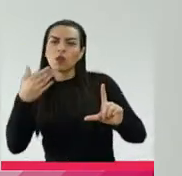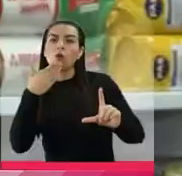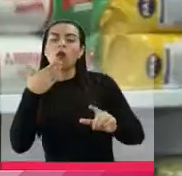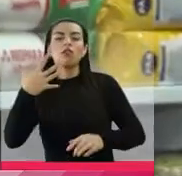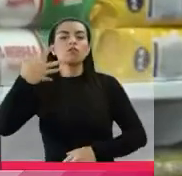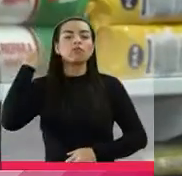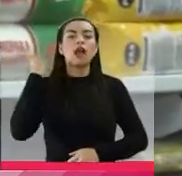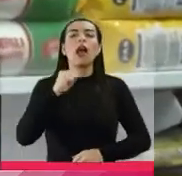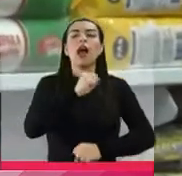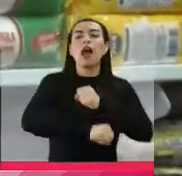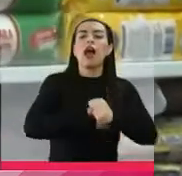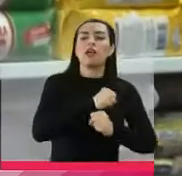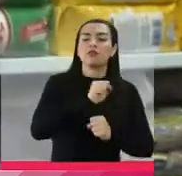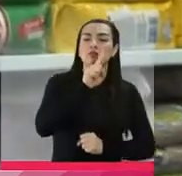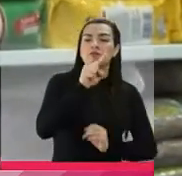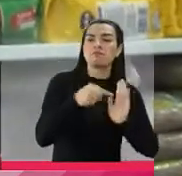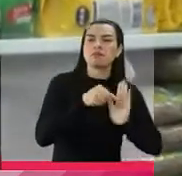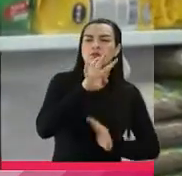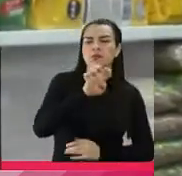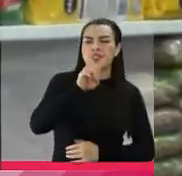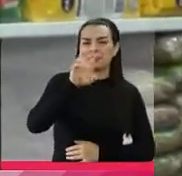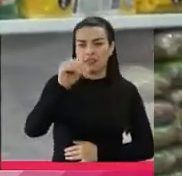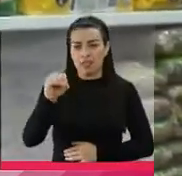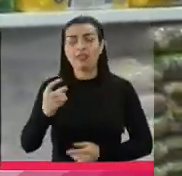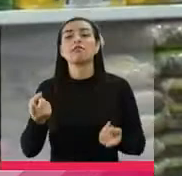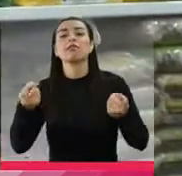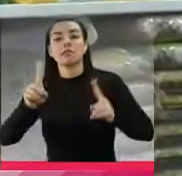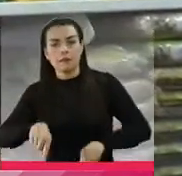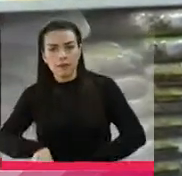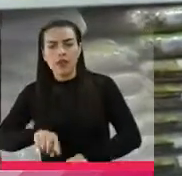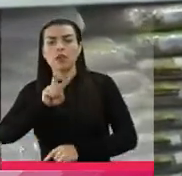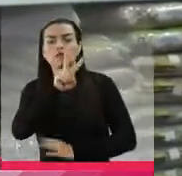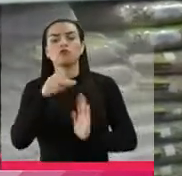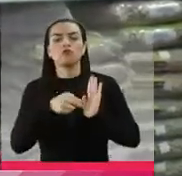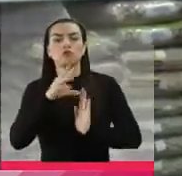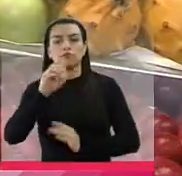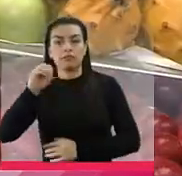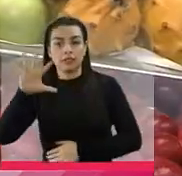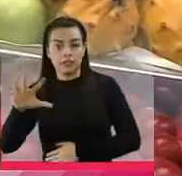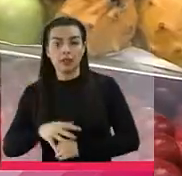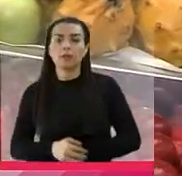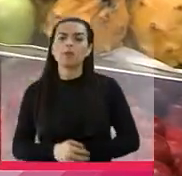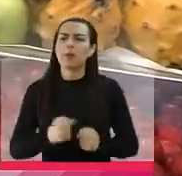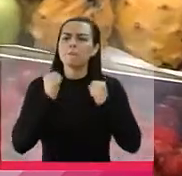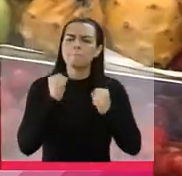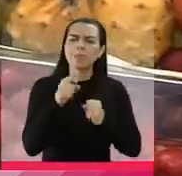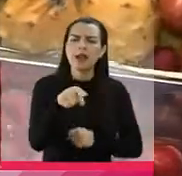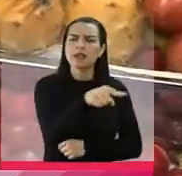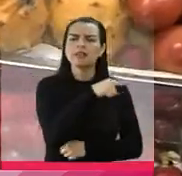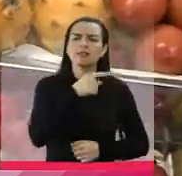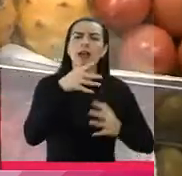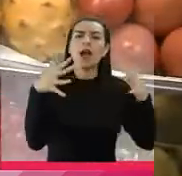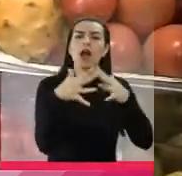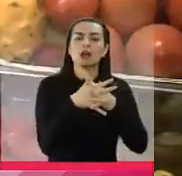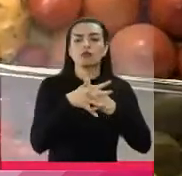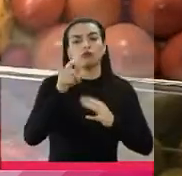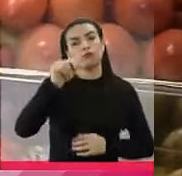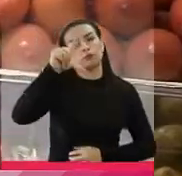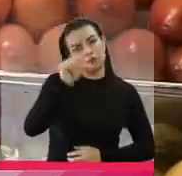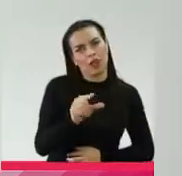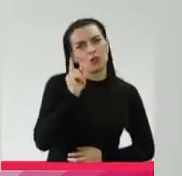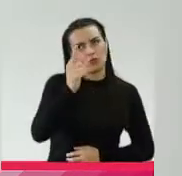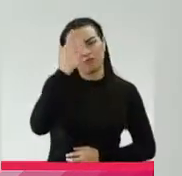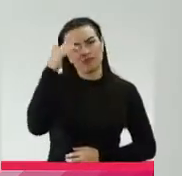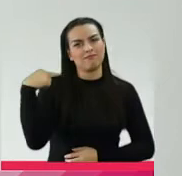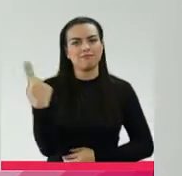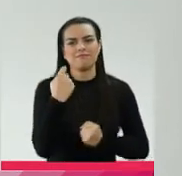2005. En julio los alimentos que bajaron de precio fueron el arroz, ya que hay abundancia de este grano, las frutas frescas, la papa y el huevo. Bogotá